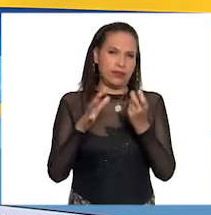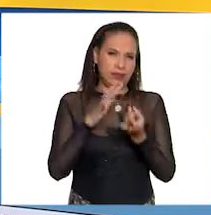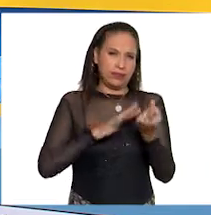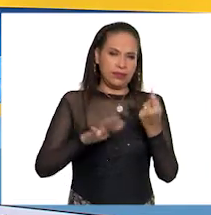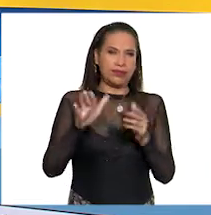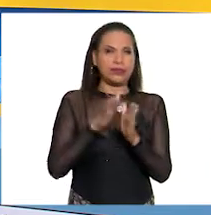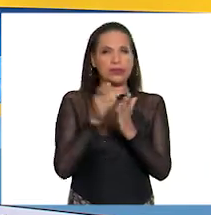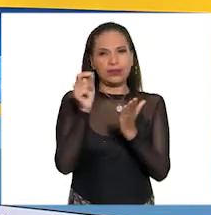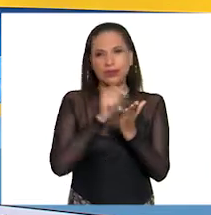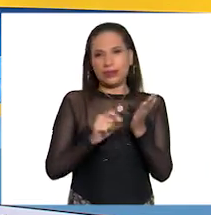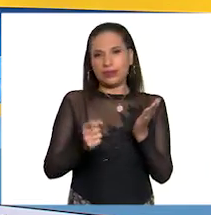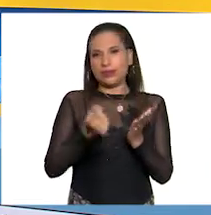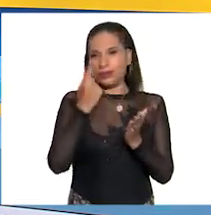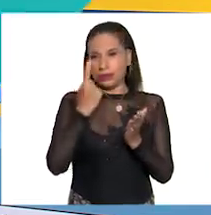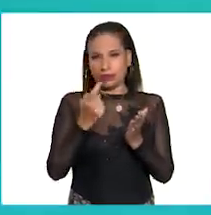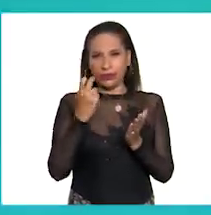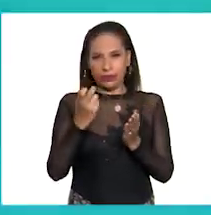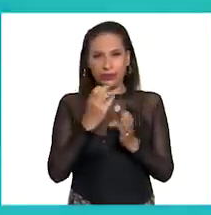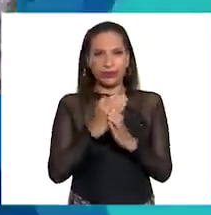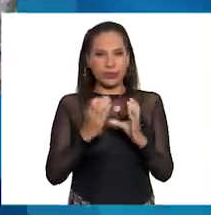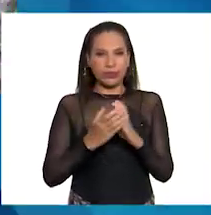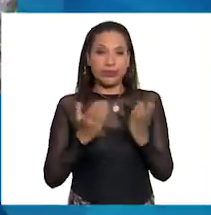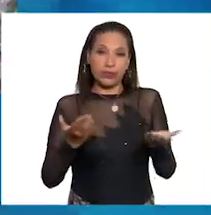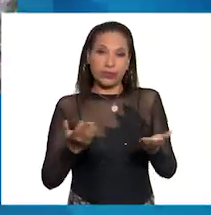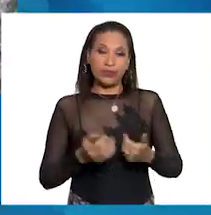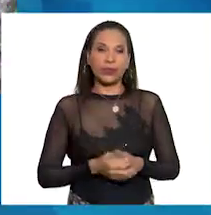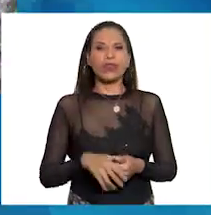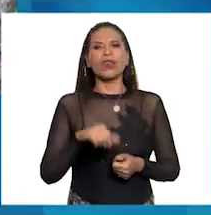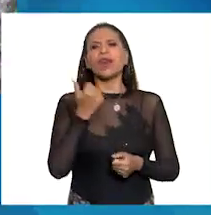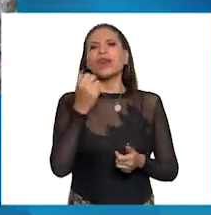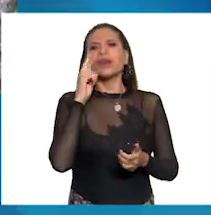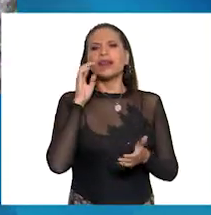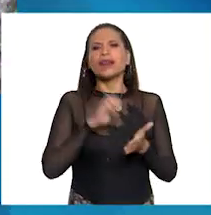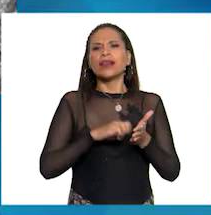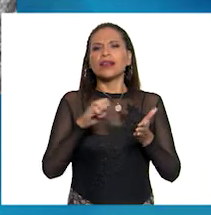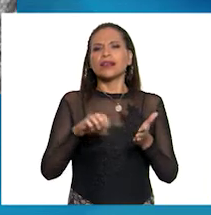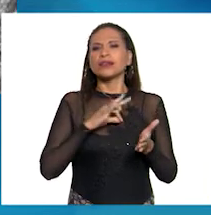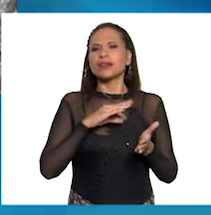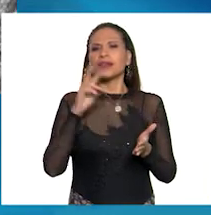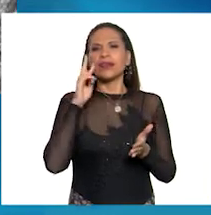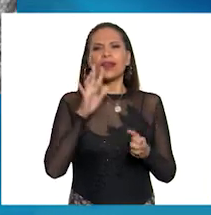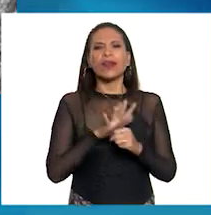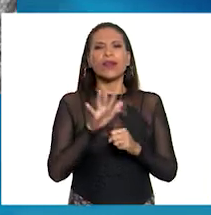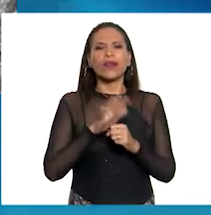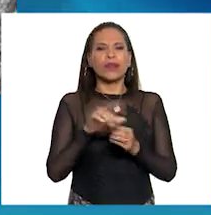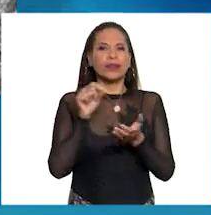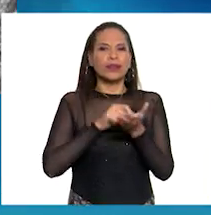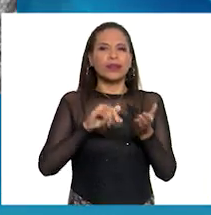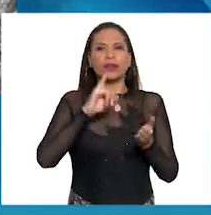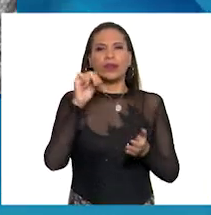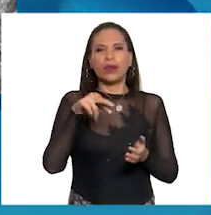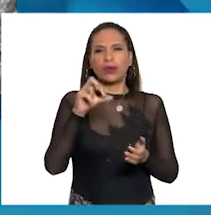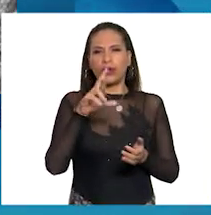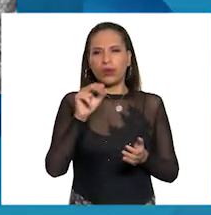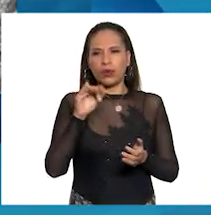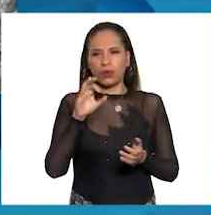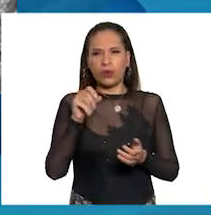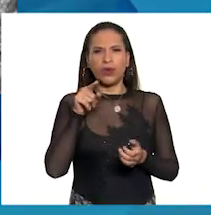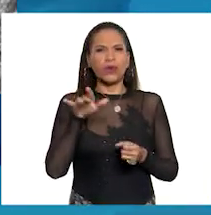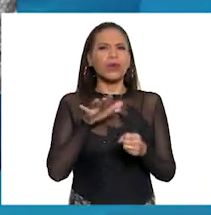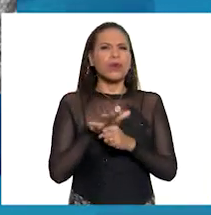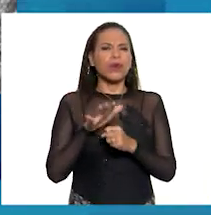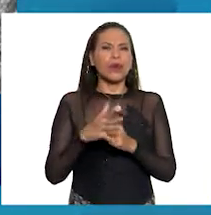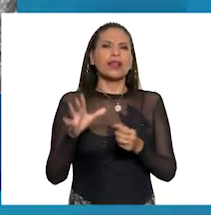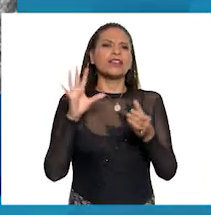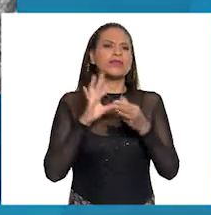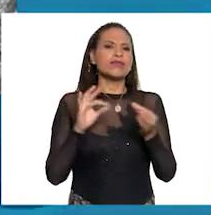la literatura fue uno de estos medios. Otro ejemplo lo podemos encontrar en las obras de Juan Rulfo, las cuales